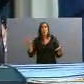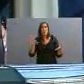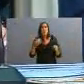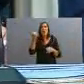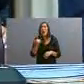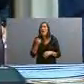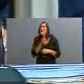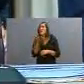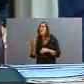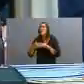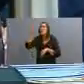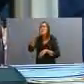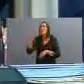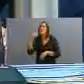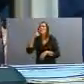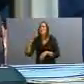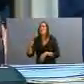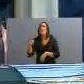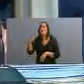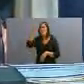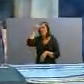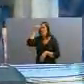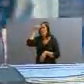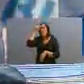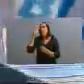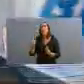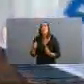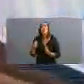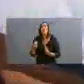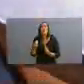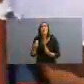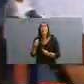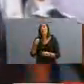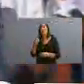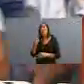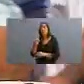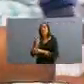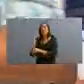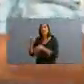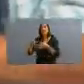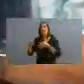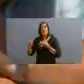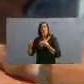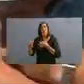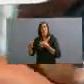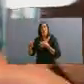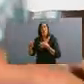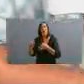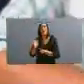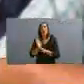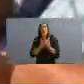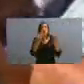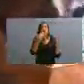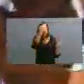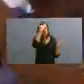200.000 efectivos de policías provinciales, porque la seguridad, inclusive por la propia Constitución, es algo atinente